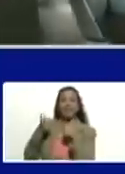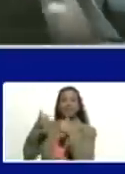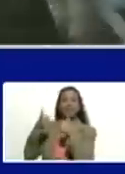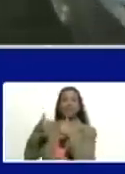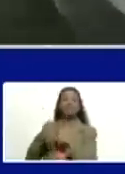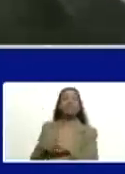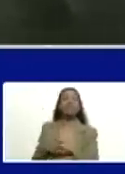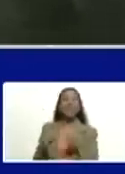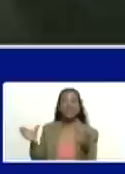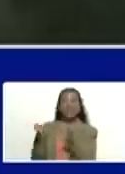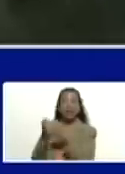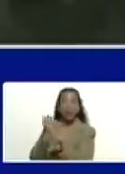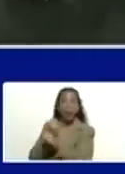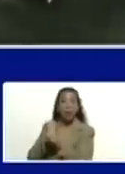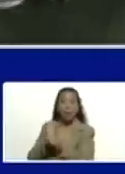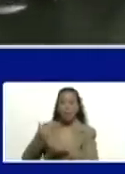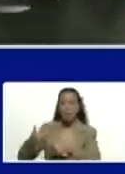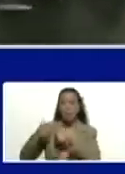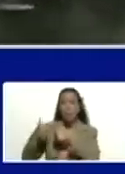Trabajo en equipo.